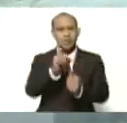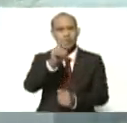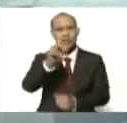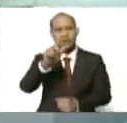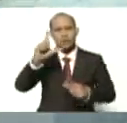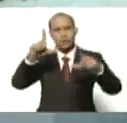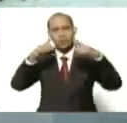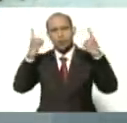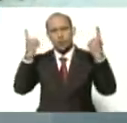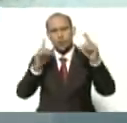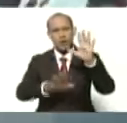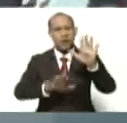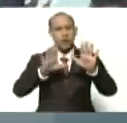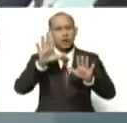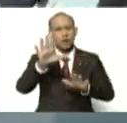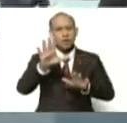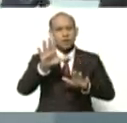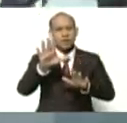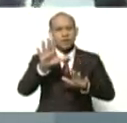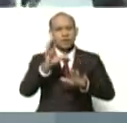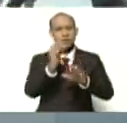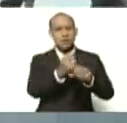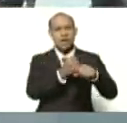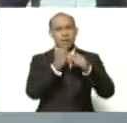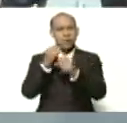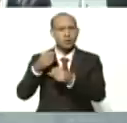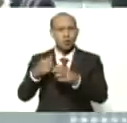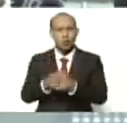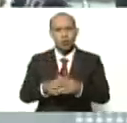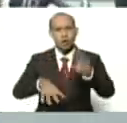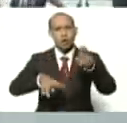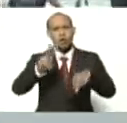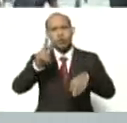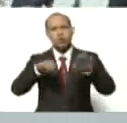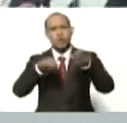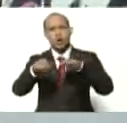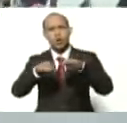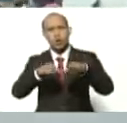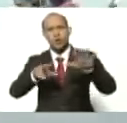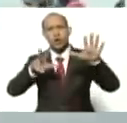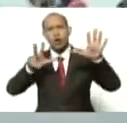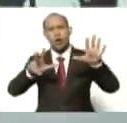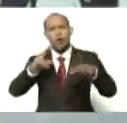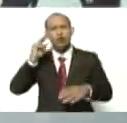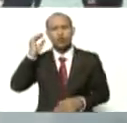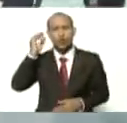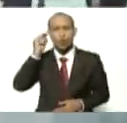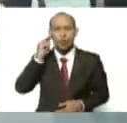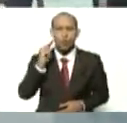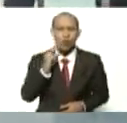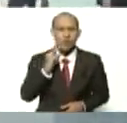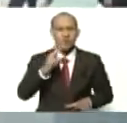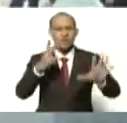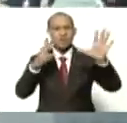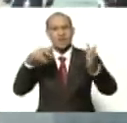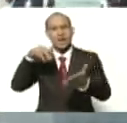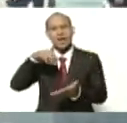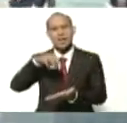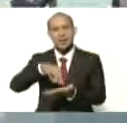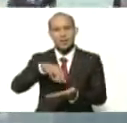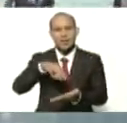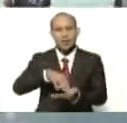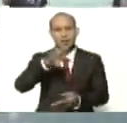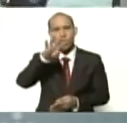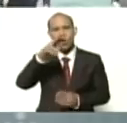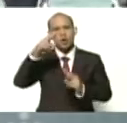guaira 15 en amazonas 12 en cojedes 8 en bolívar 7 en miranda 4 en el